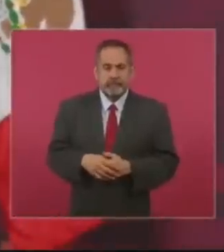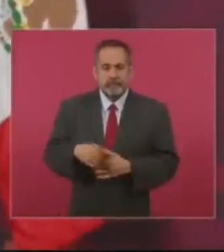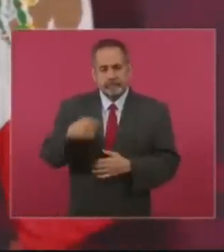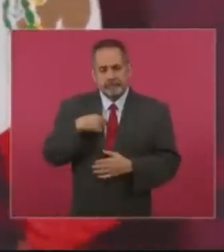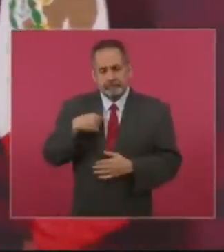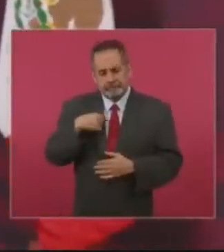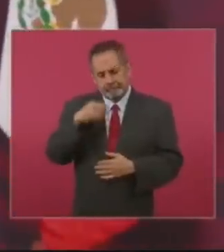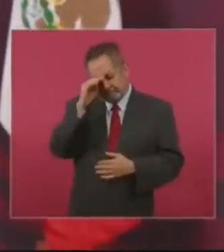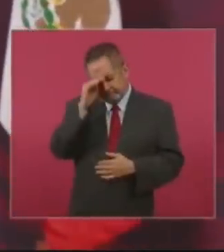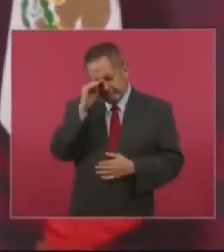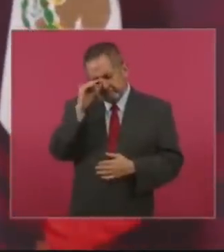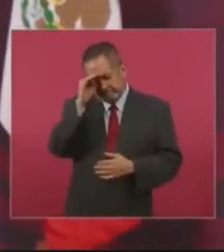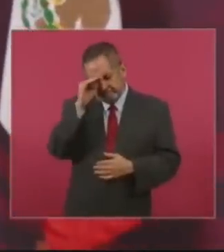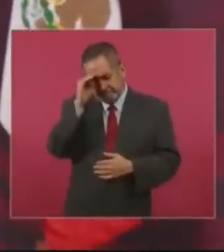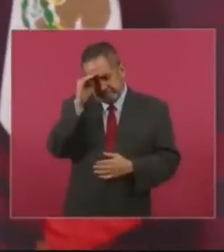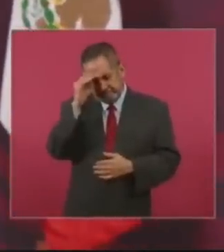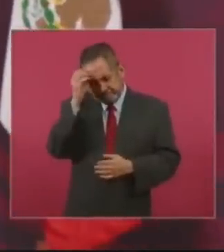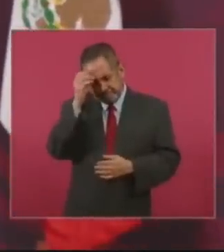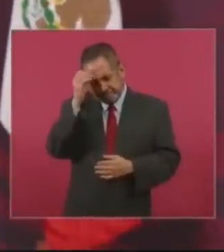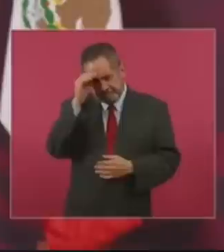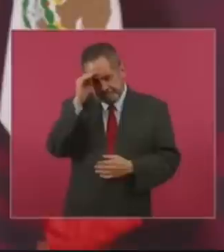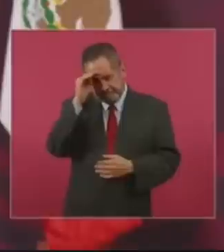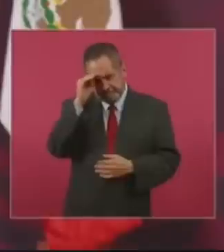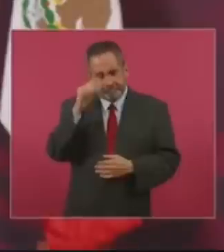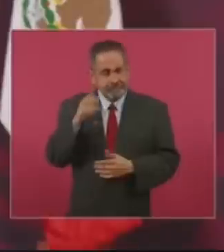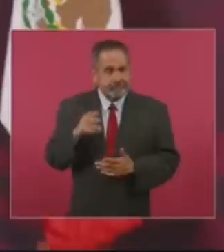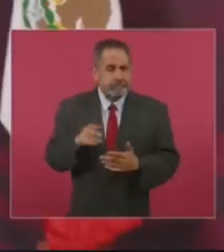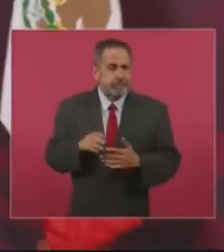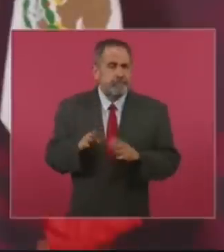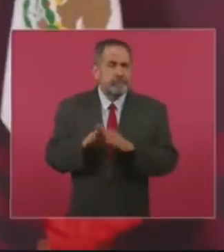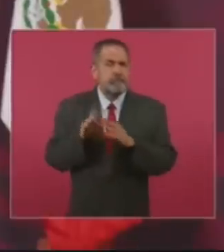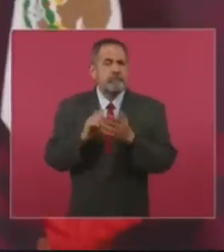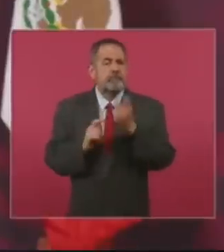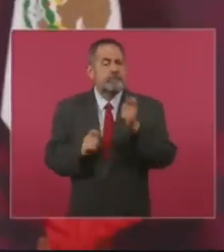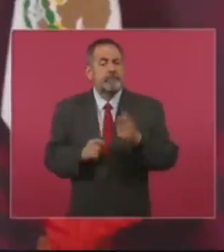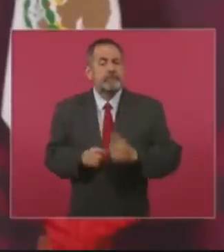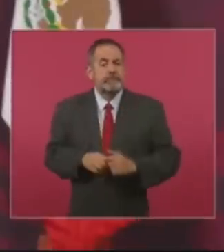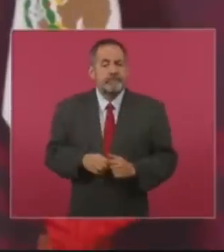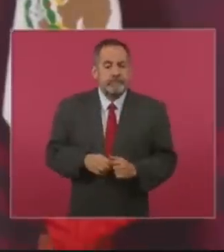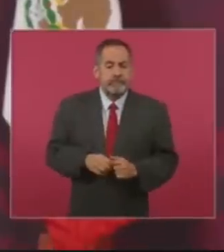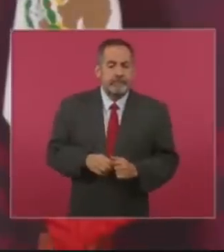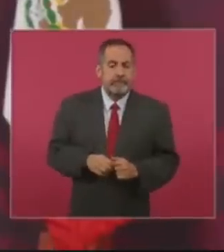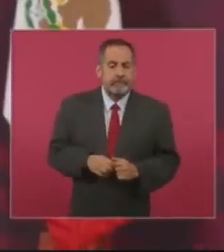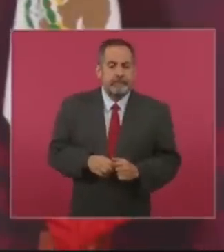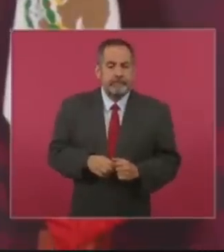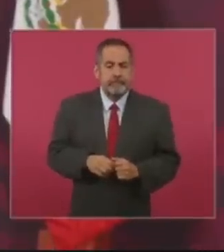reflexionando acerca de la composición política